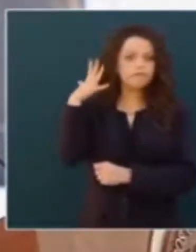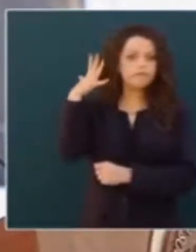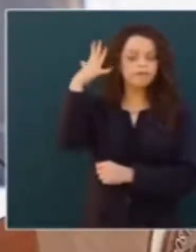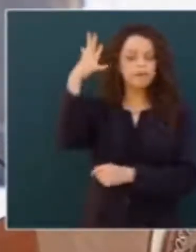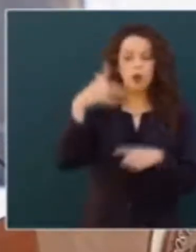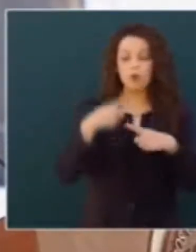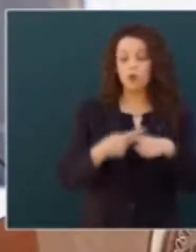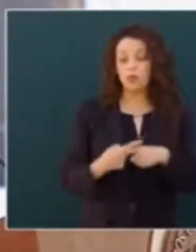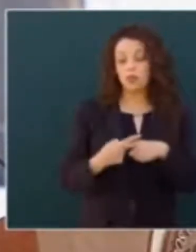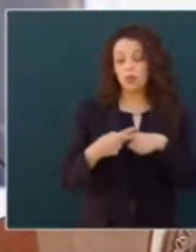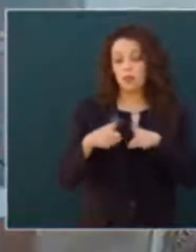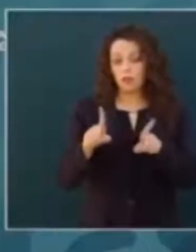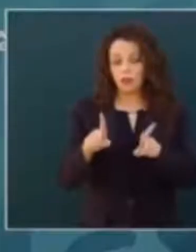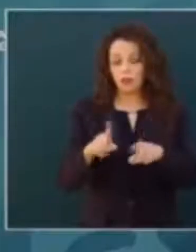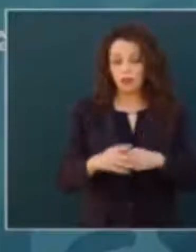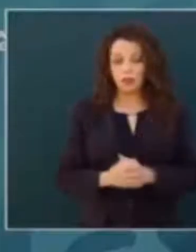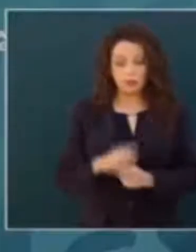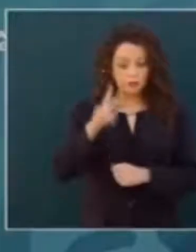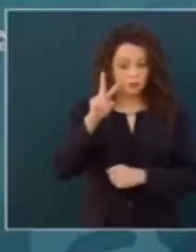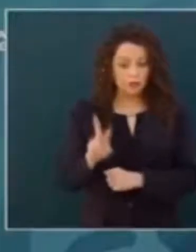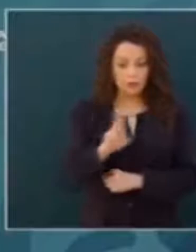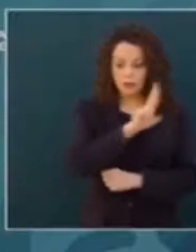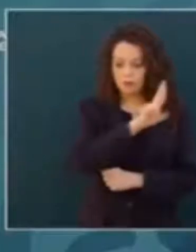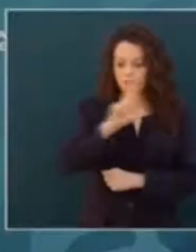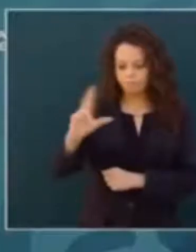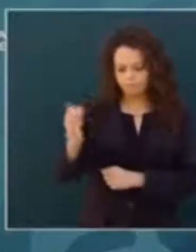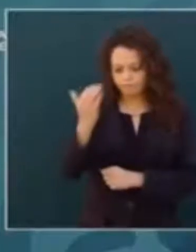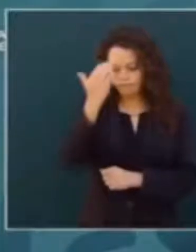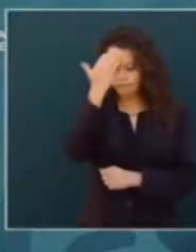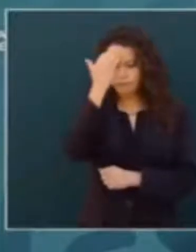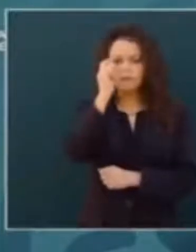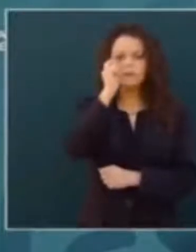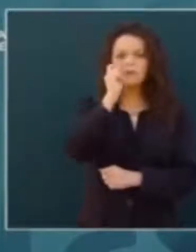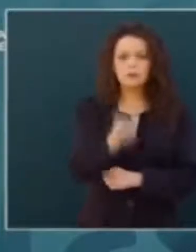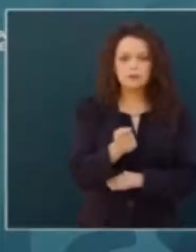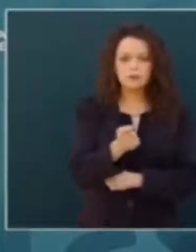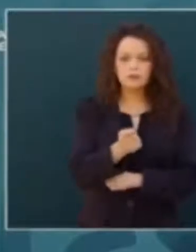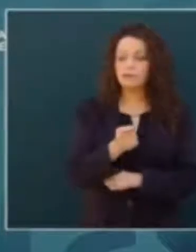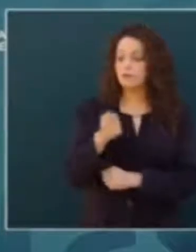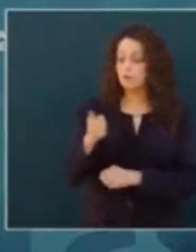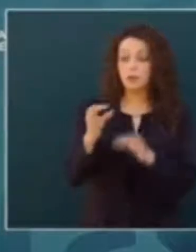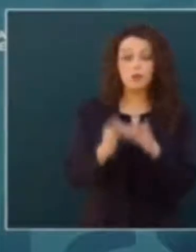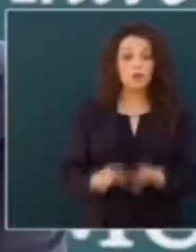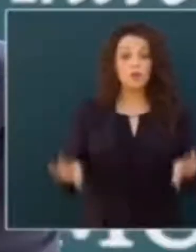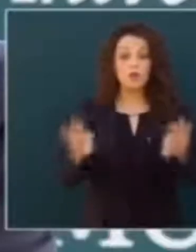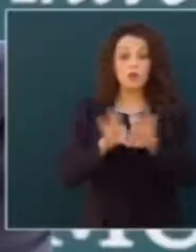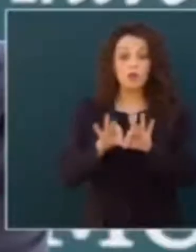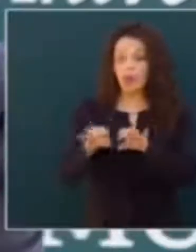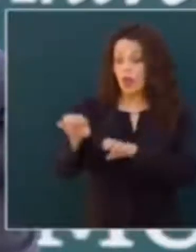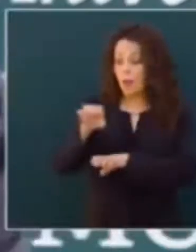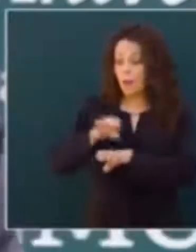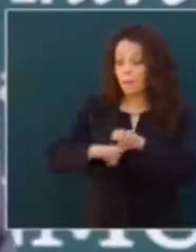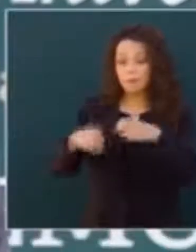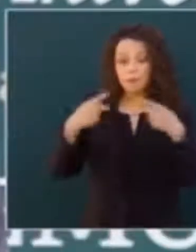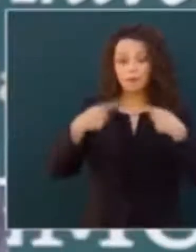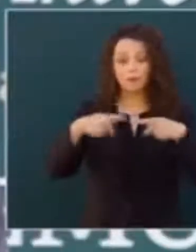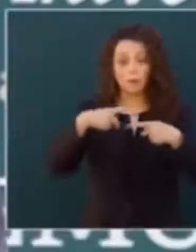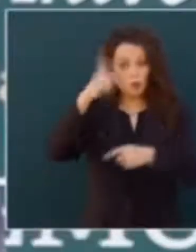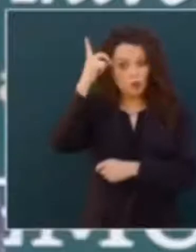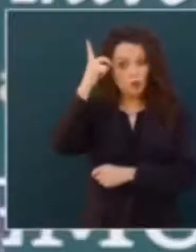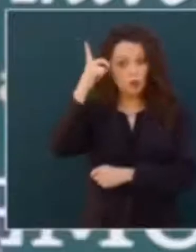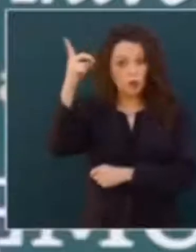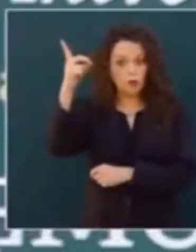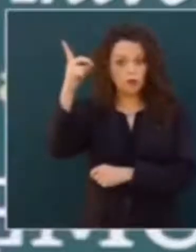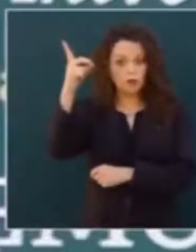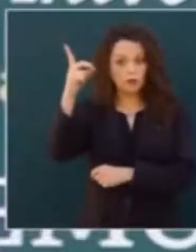faccionalismos. Reconoció el papel de los empresarios en la economía y suspendió